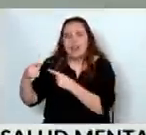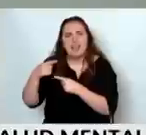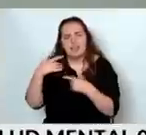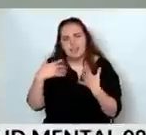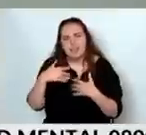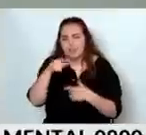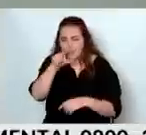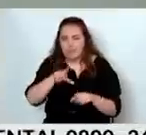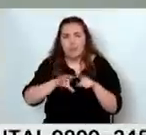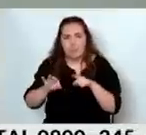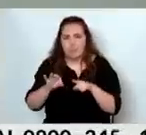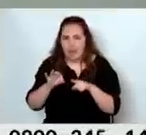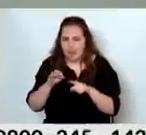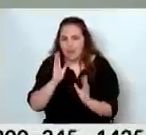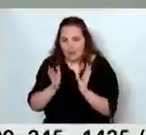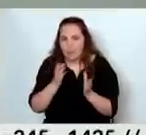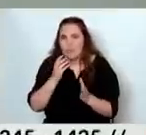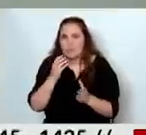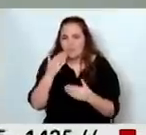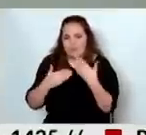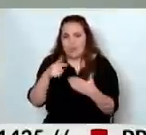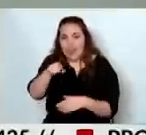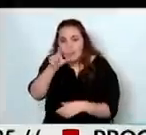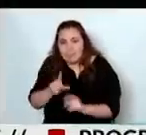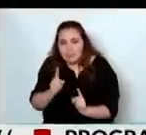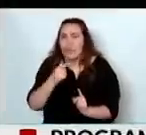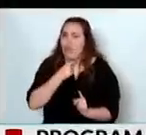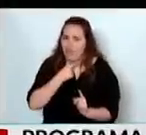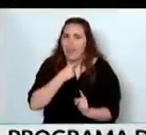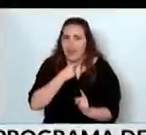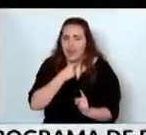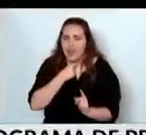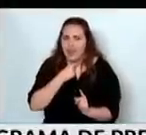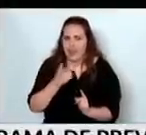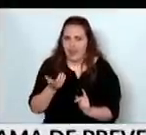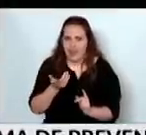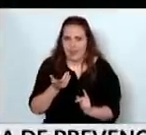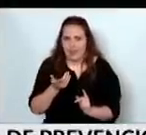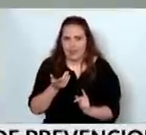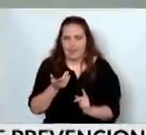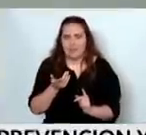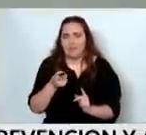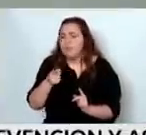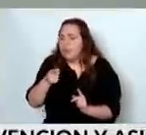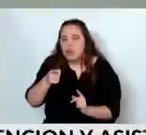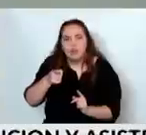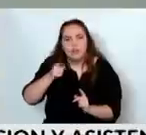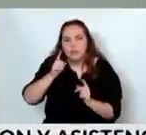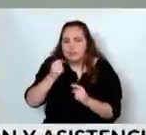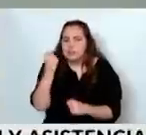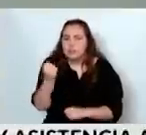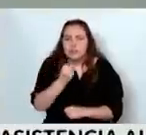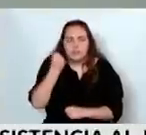quería recuperarse. Te lo juro, era... Uh-huh. Él quería recuperarse y no podía